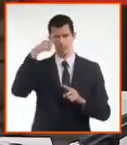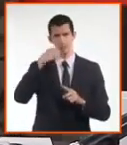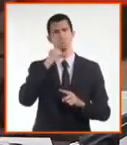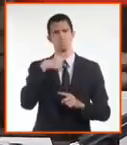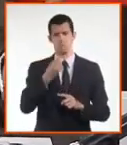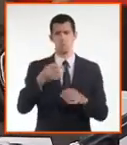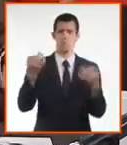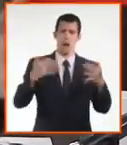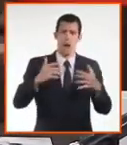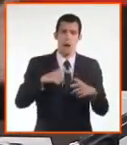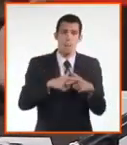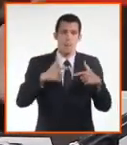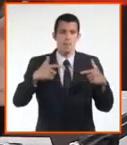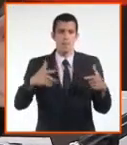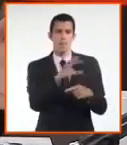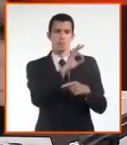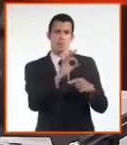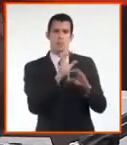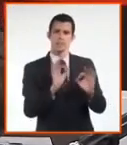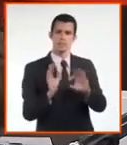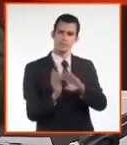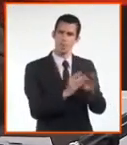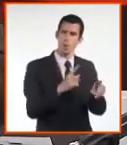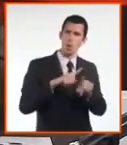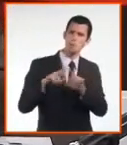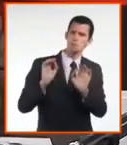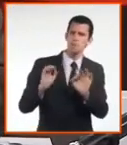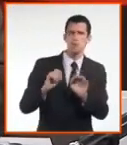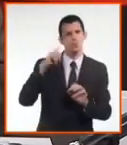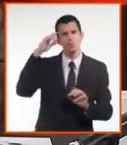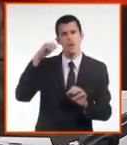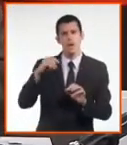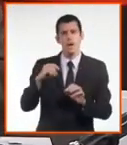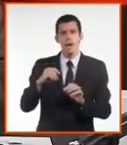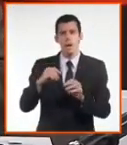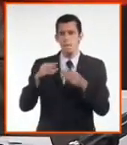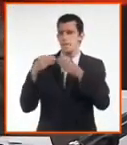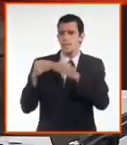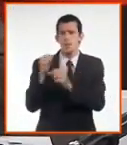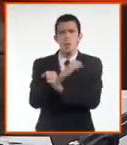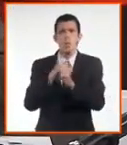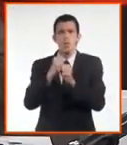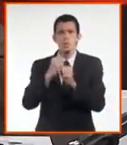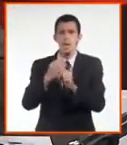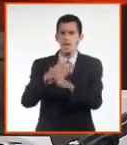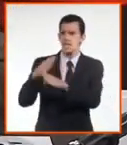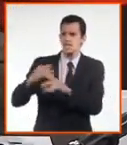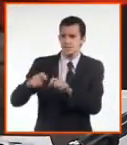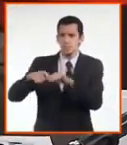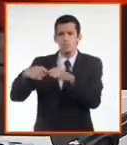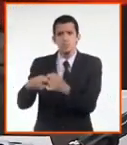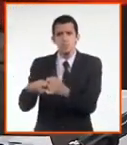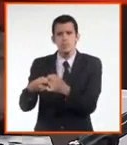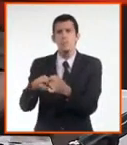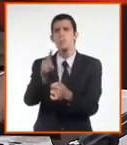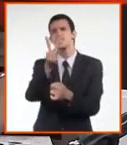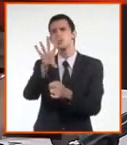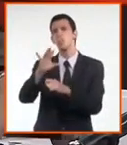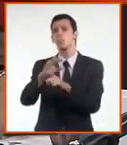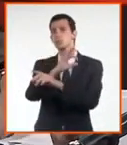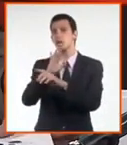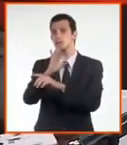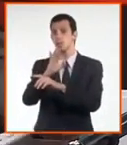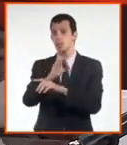de año aún estaba un 25 por ciento en lo que va de año en la agravante entonces son cosas que tienen alto